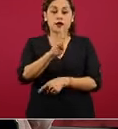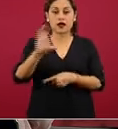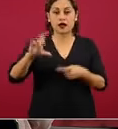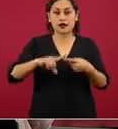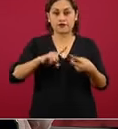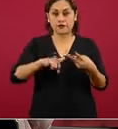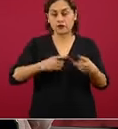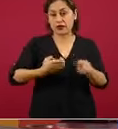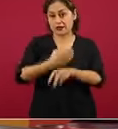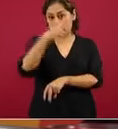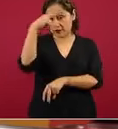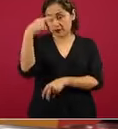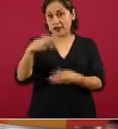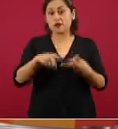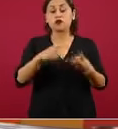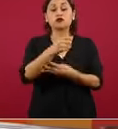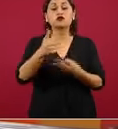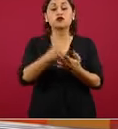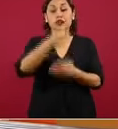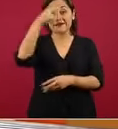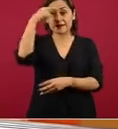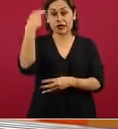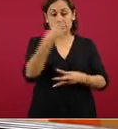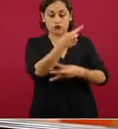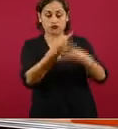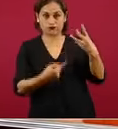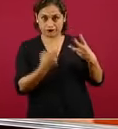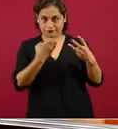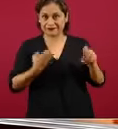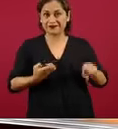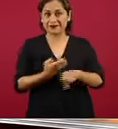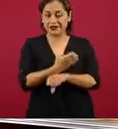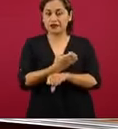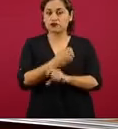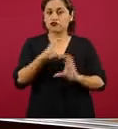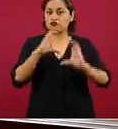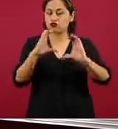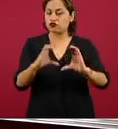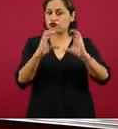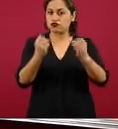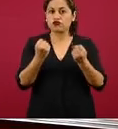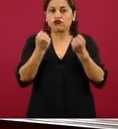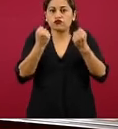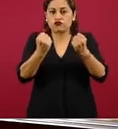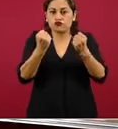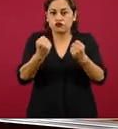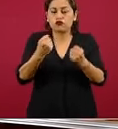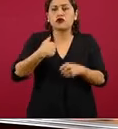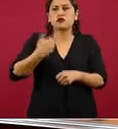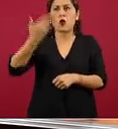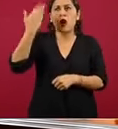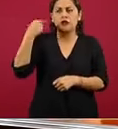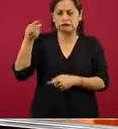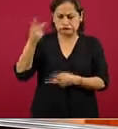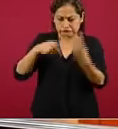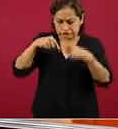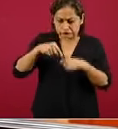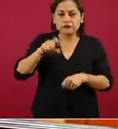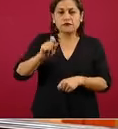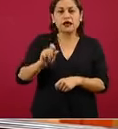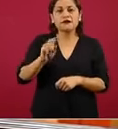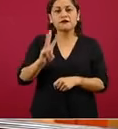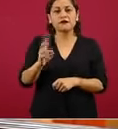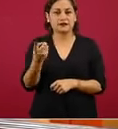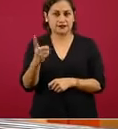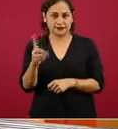de México, pero también, como mencionamos el último día que yo estuve aquí, pero fue el día 23, también el Estado